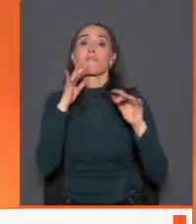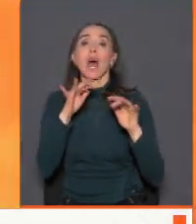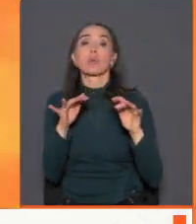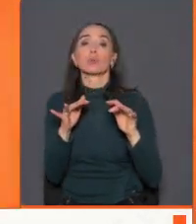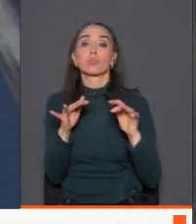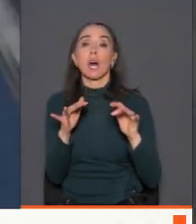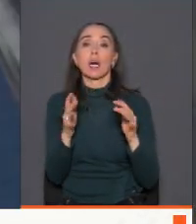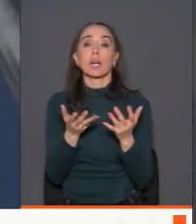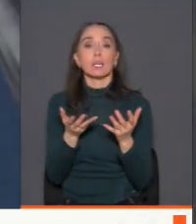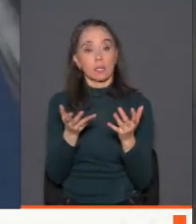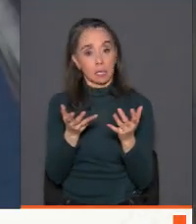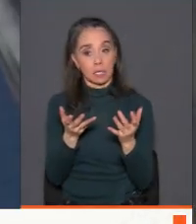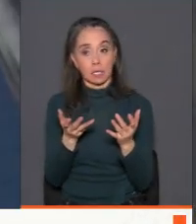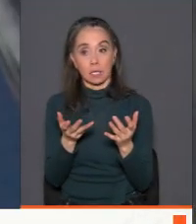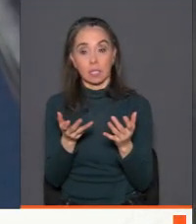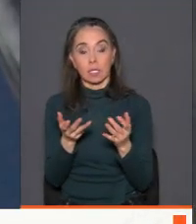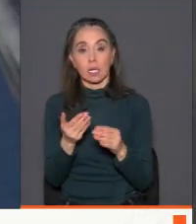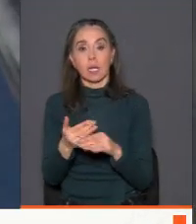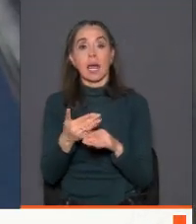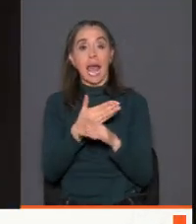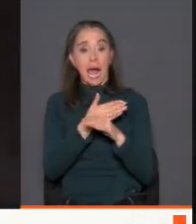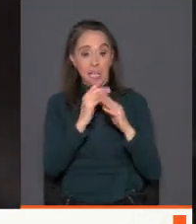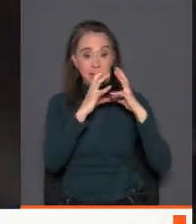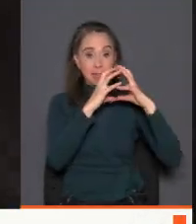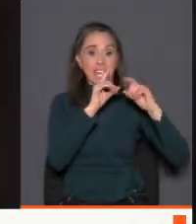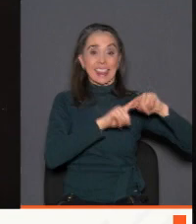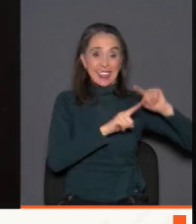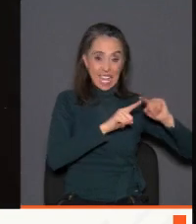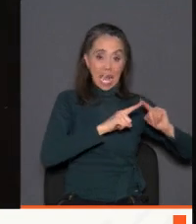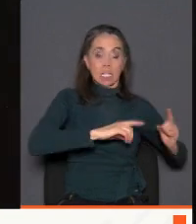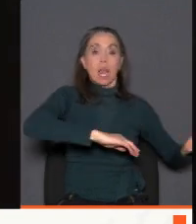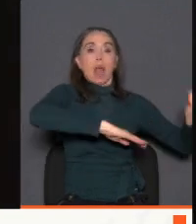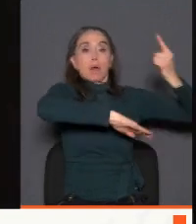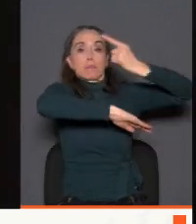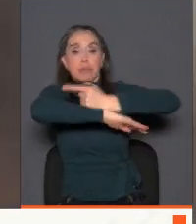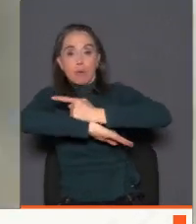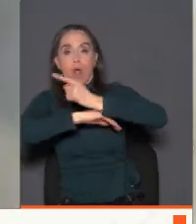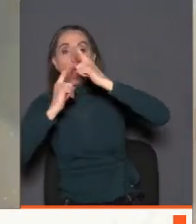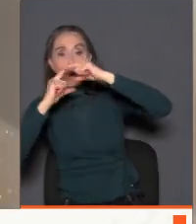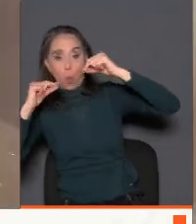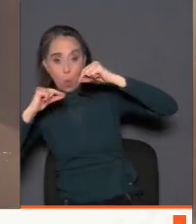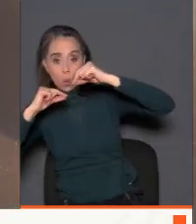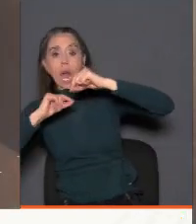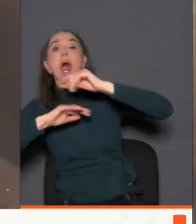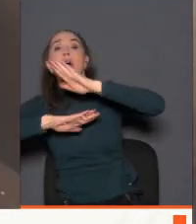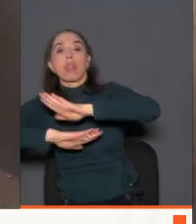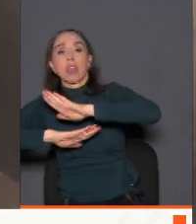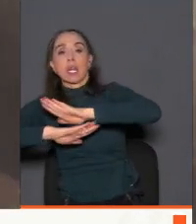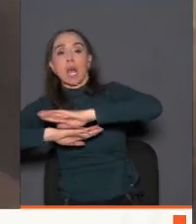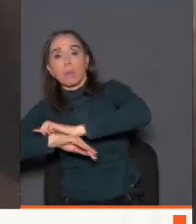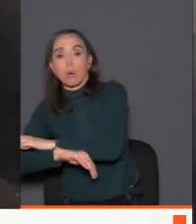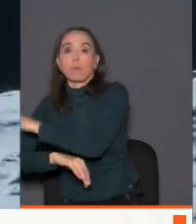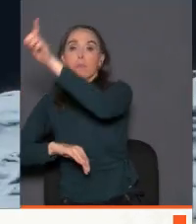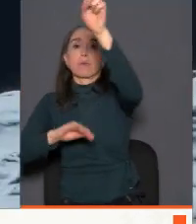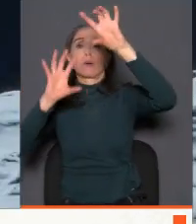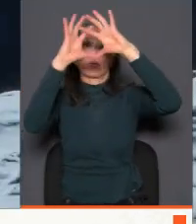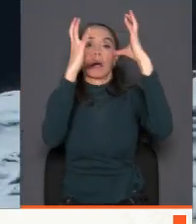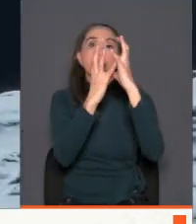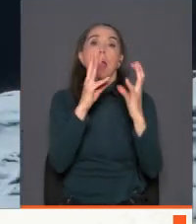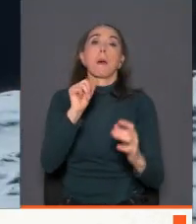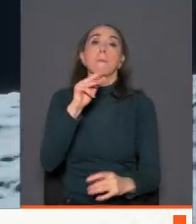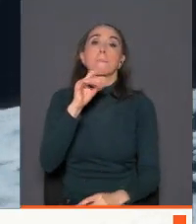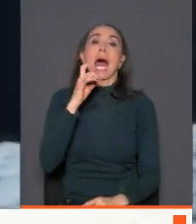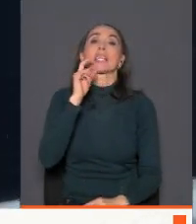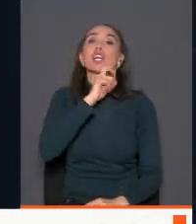una posición previa para poder lanzar desde ahí las misiones a Marte. El viaje a la Luna dura 3 días, Alfonso, y de ahí podríamos llegar a Marte